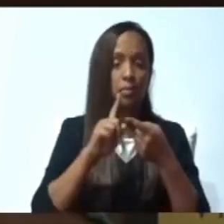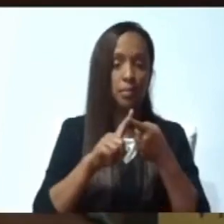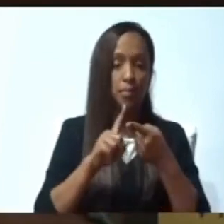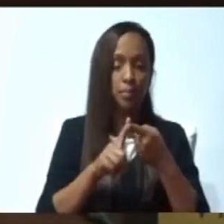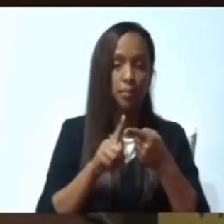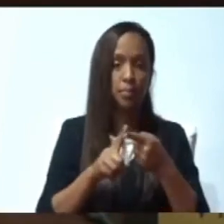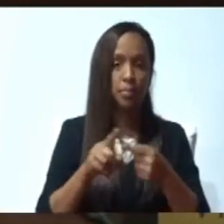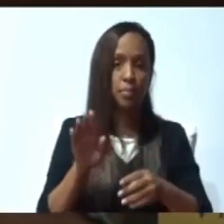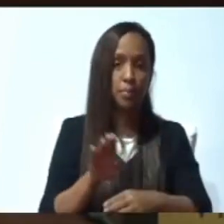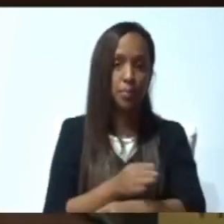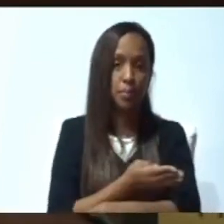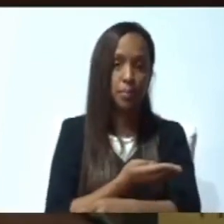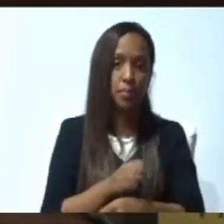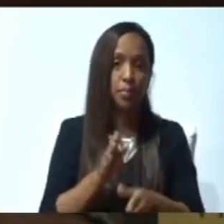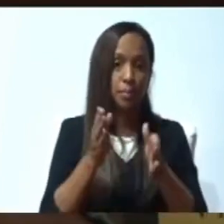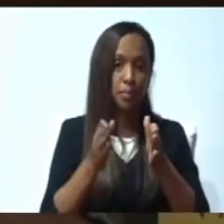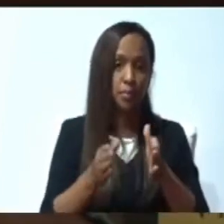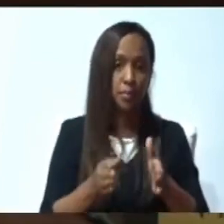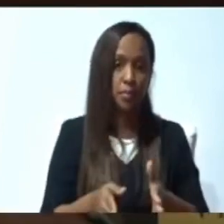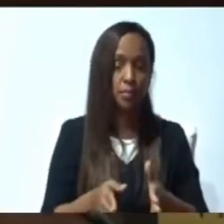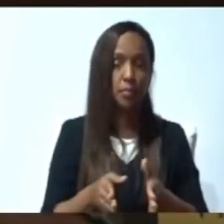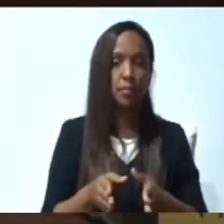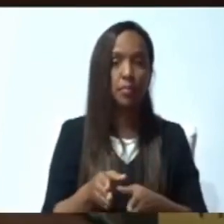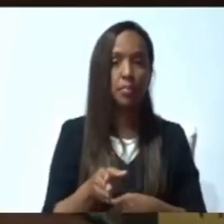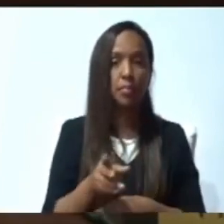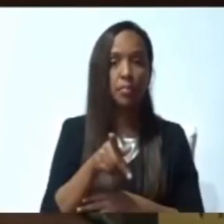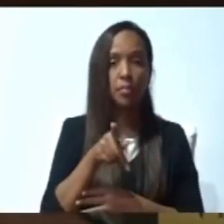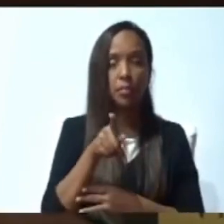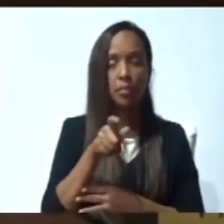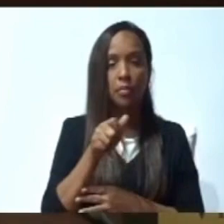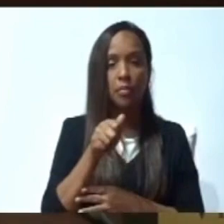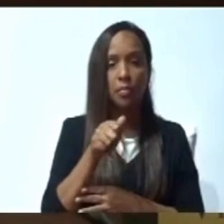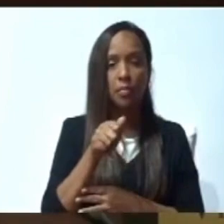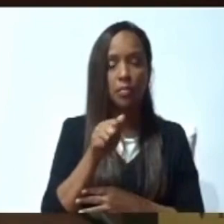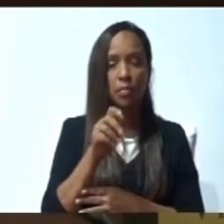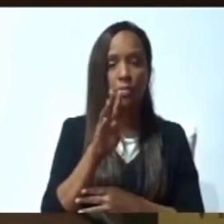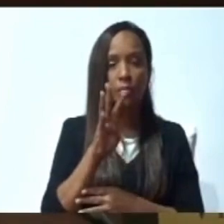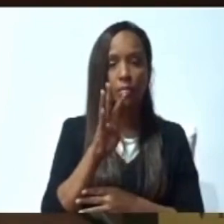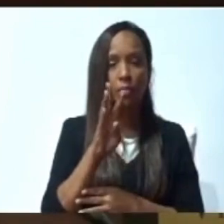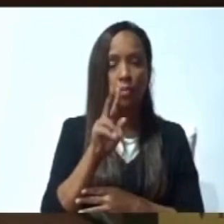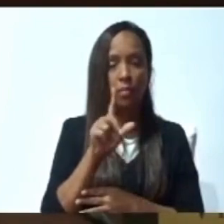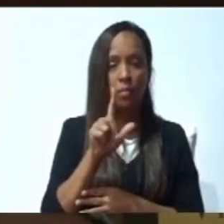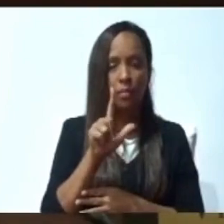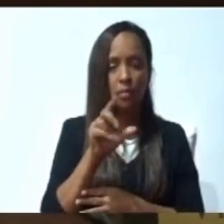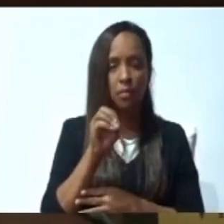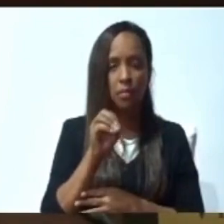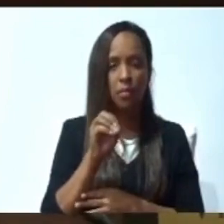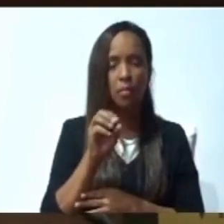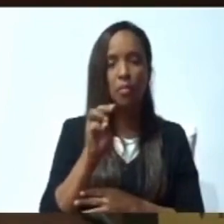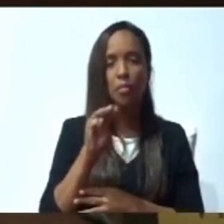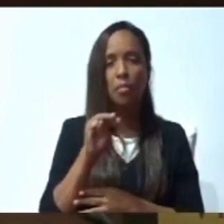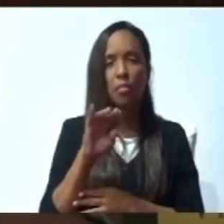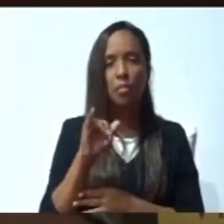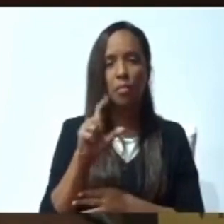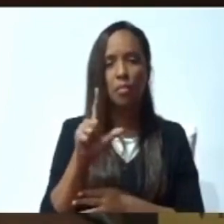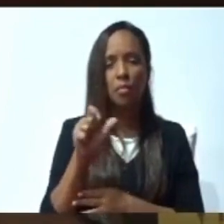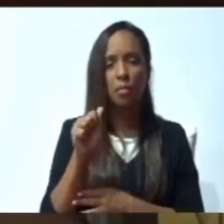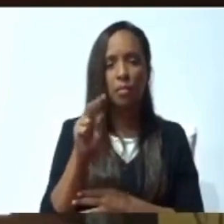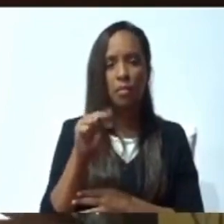fallecido anoche, y de Daniel Duvergé, que fue un